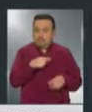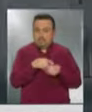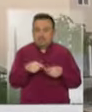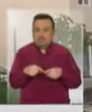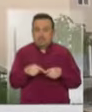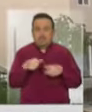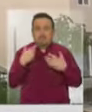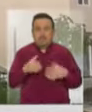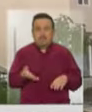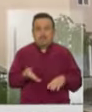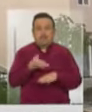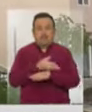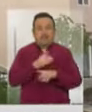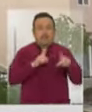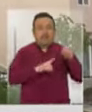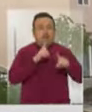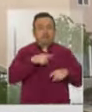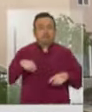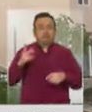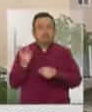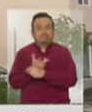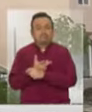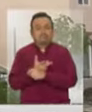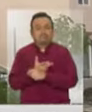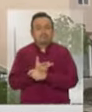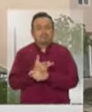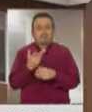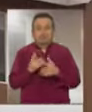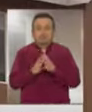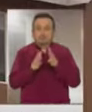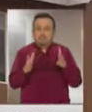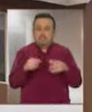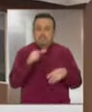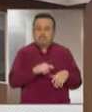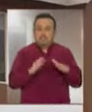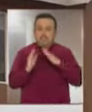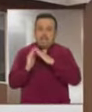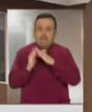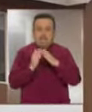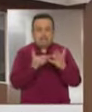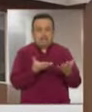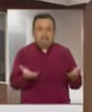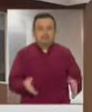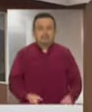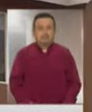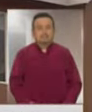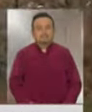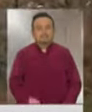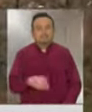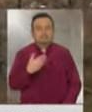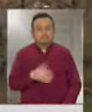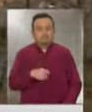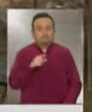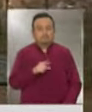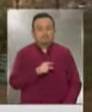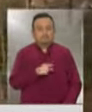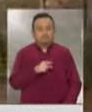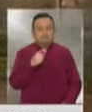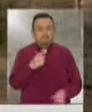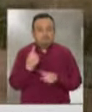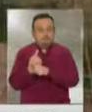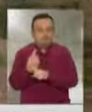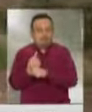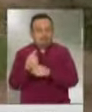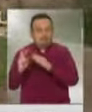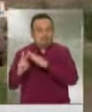que en el pasado con algunas otras fallas realmente grandes que presentaron estas viviendas. Tuvimos la ocasión de conversar